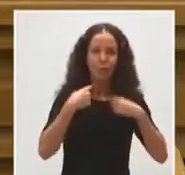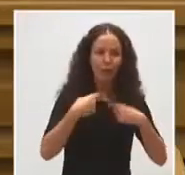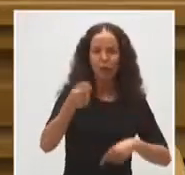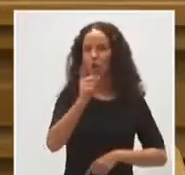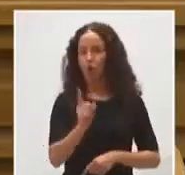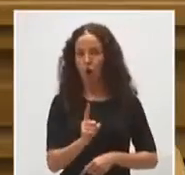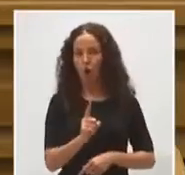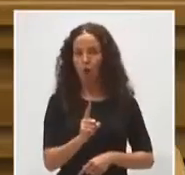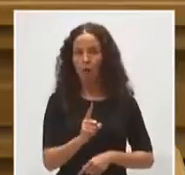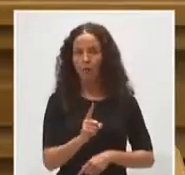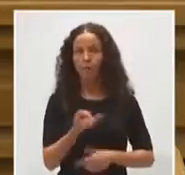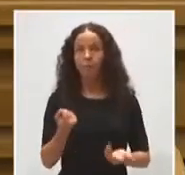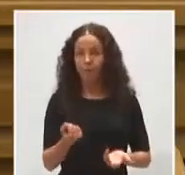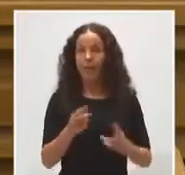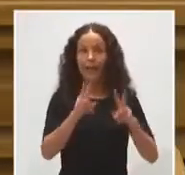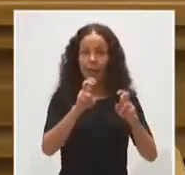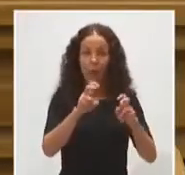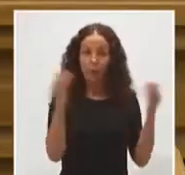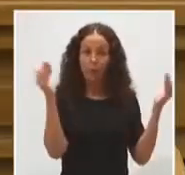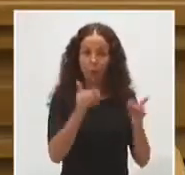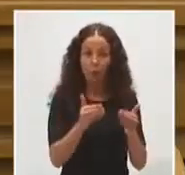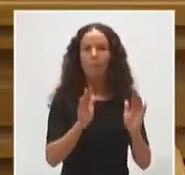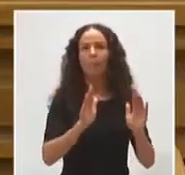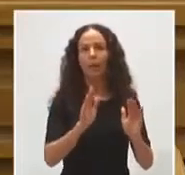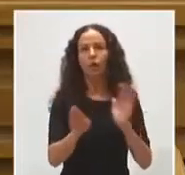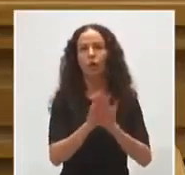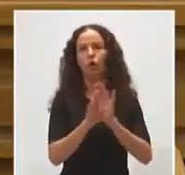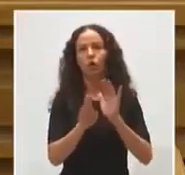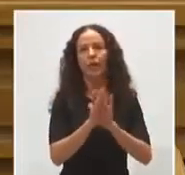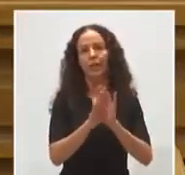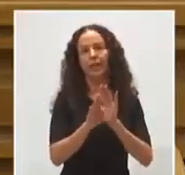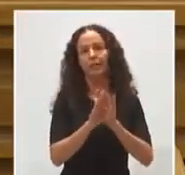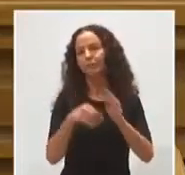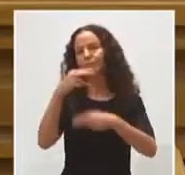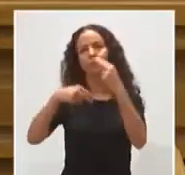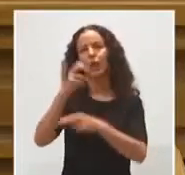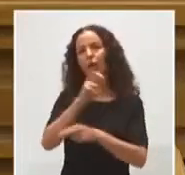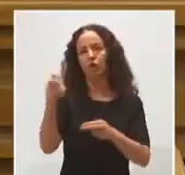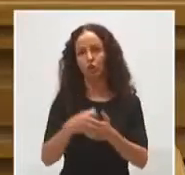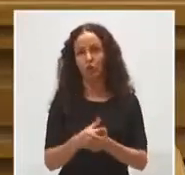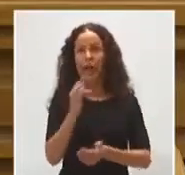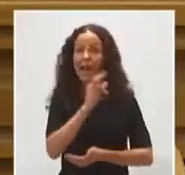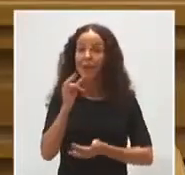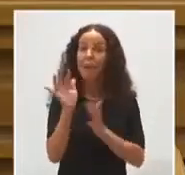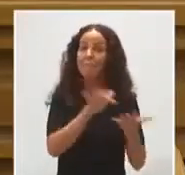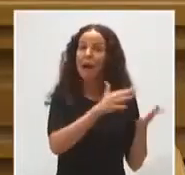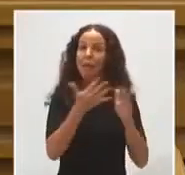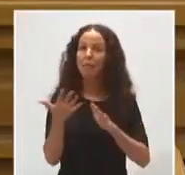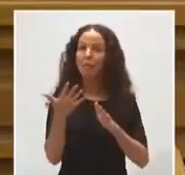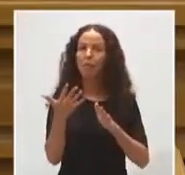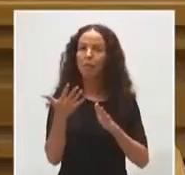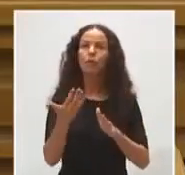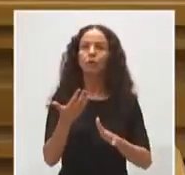en el nuevo se esté funcionando y podamos seguir sin trastorno acometiendo el otro y además en marzo también tendremos ya